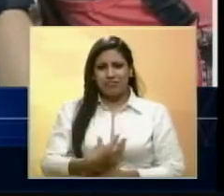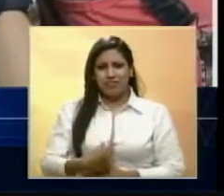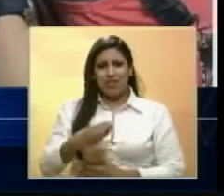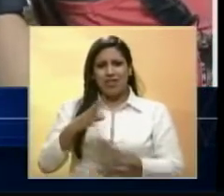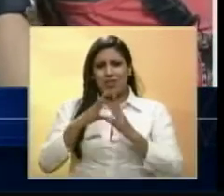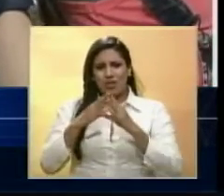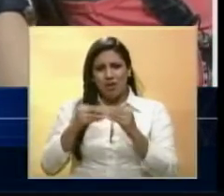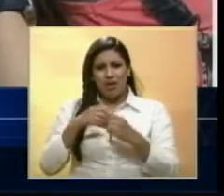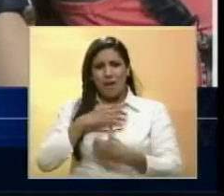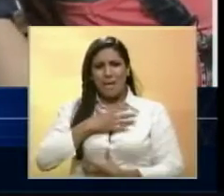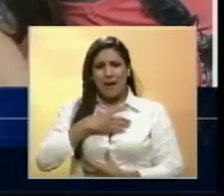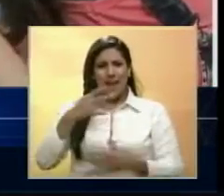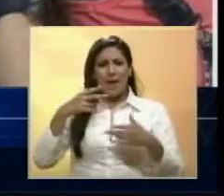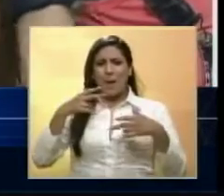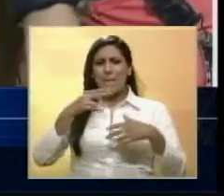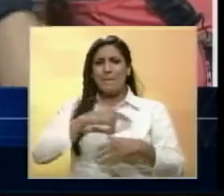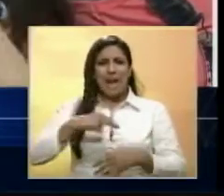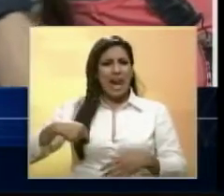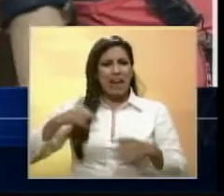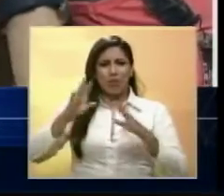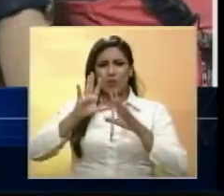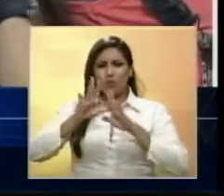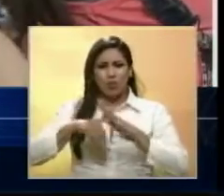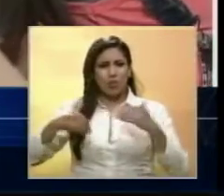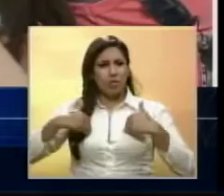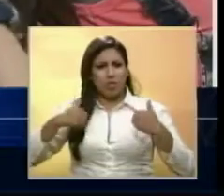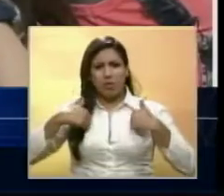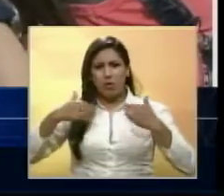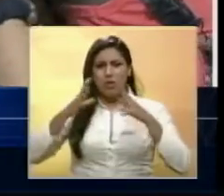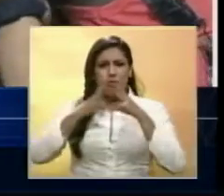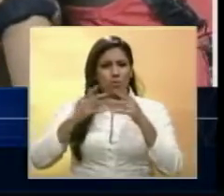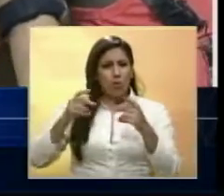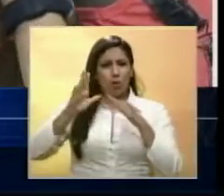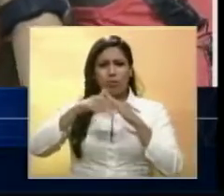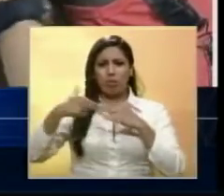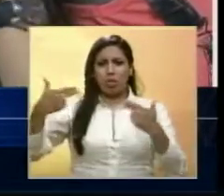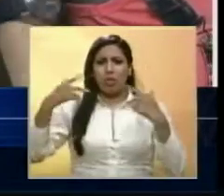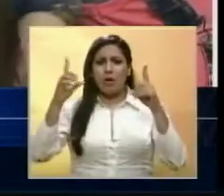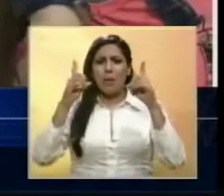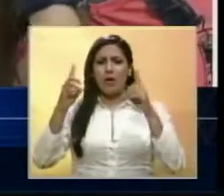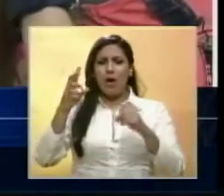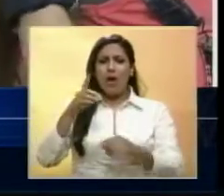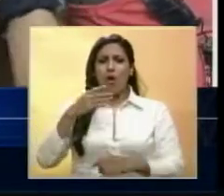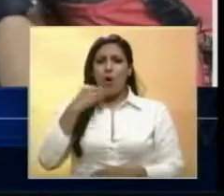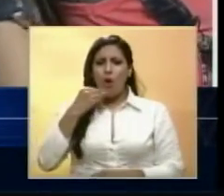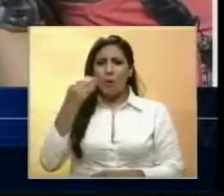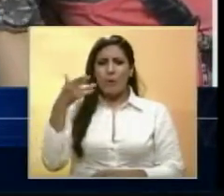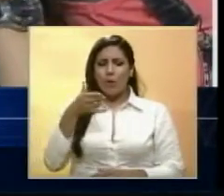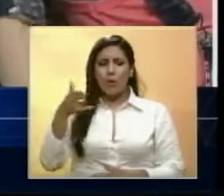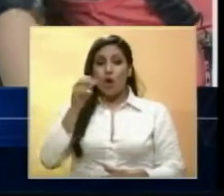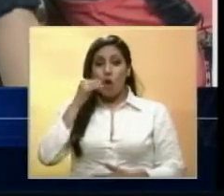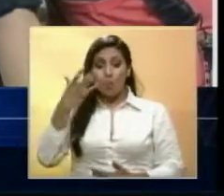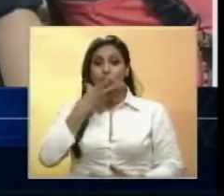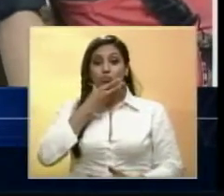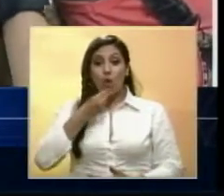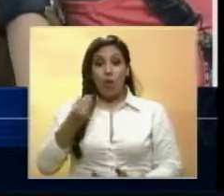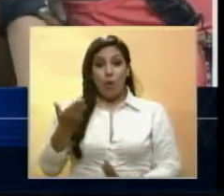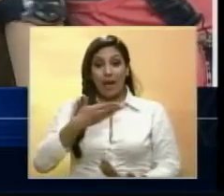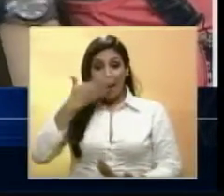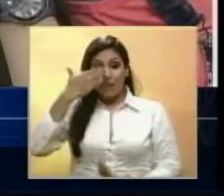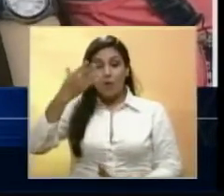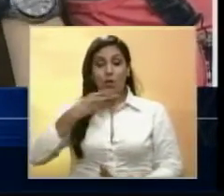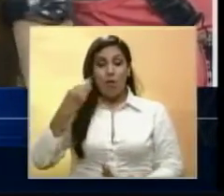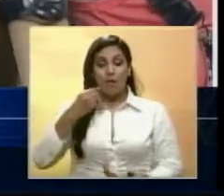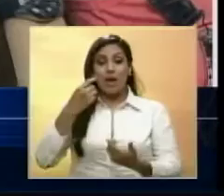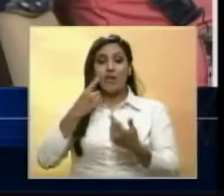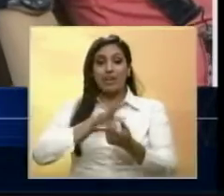de todo, pues la inseguridad nos está arropando, está llevándose vidas, o sea, muy jóvenes en realidad, porque él era un muchacho muy joven, dejó